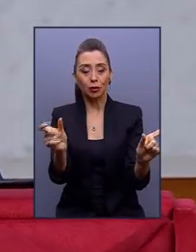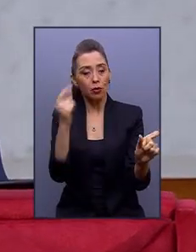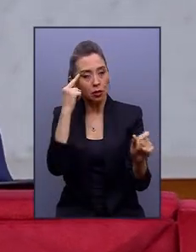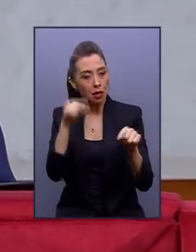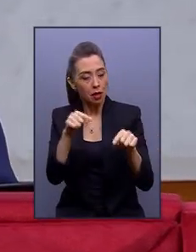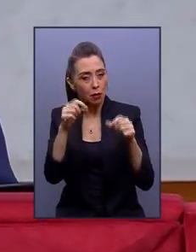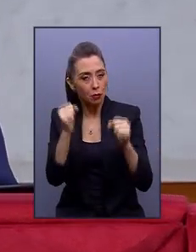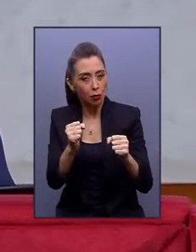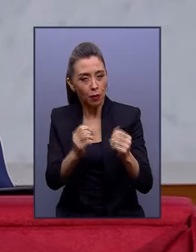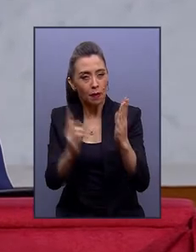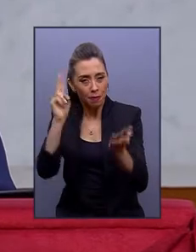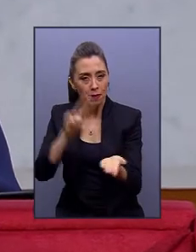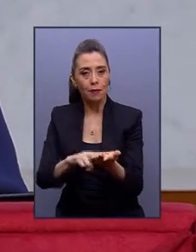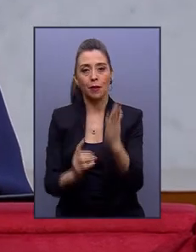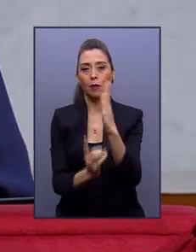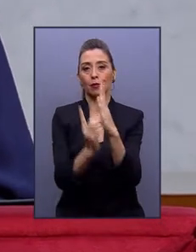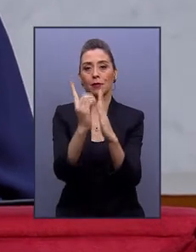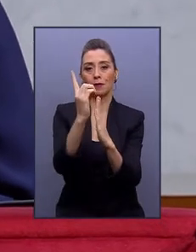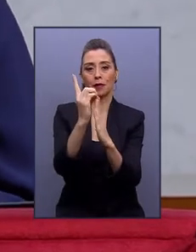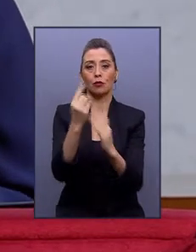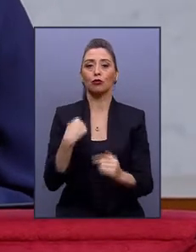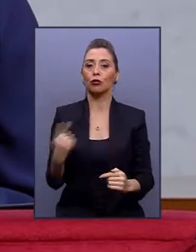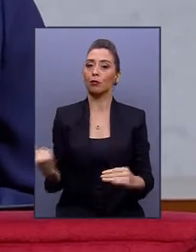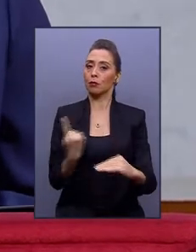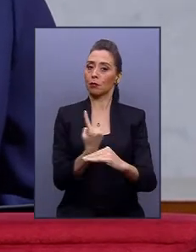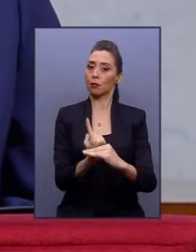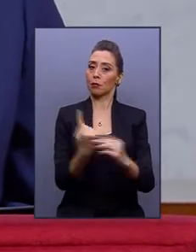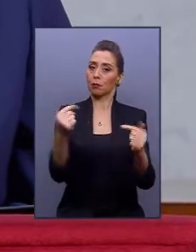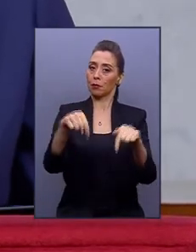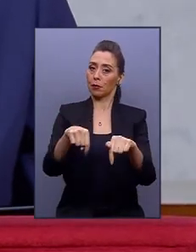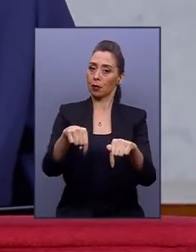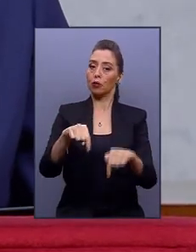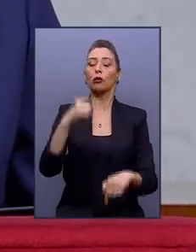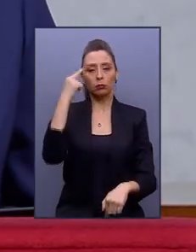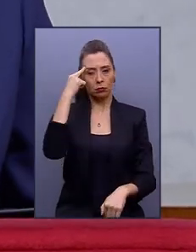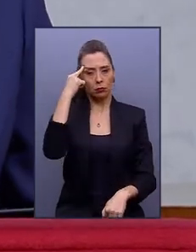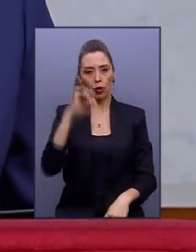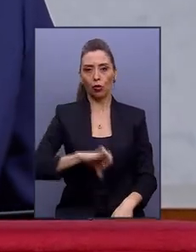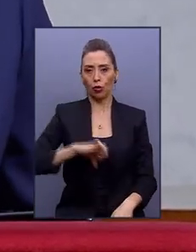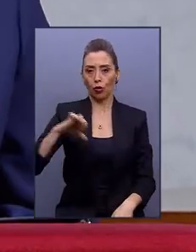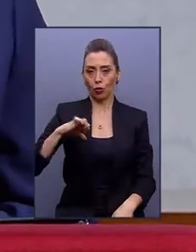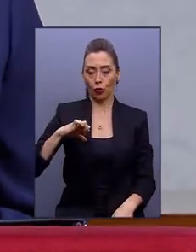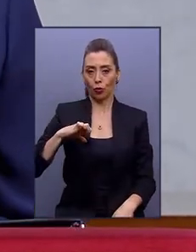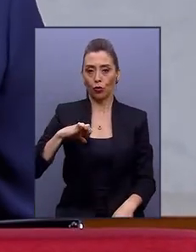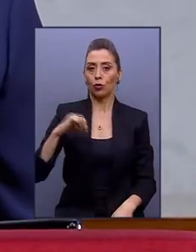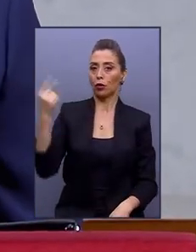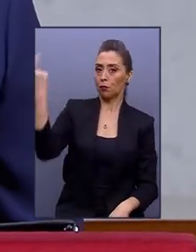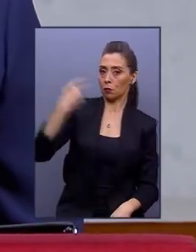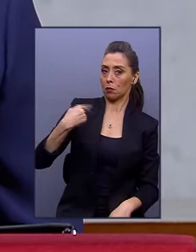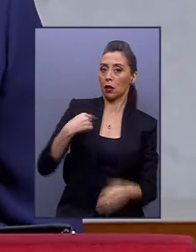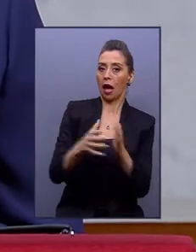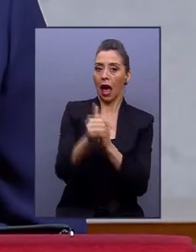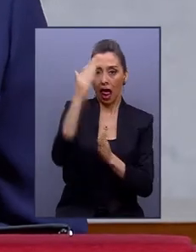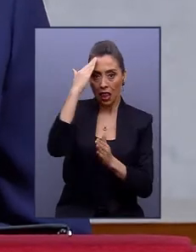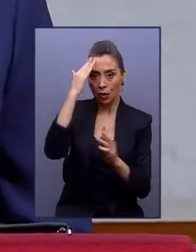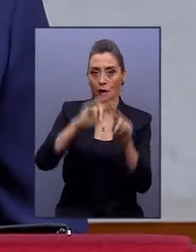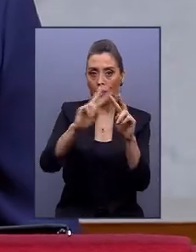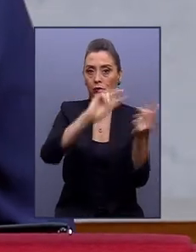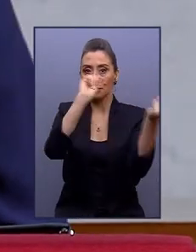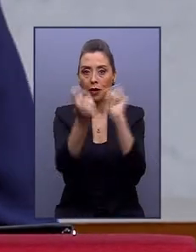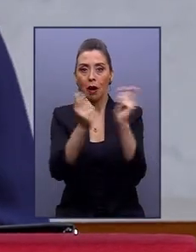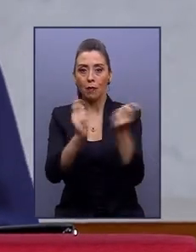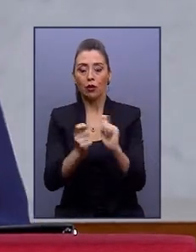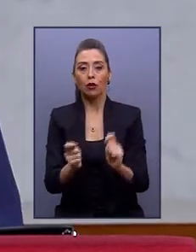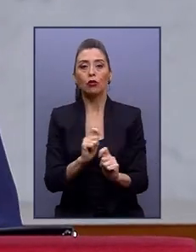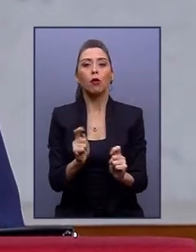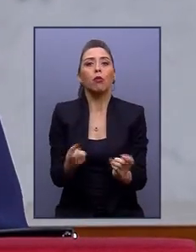un verdadero desarrollo. Estoy aquí con la convicción y el orgullo de quien ha recibido la misión de liderar transformaciones que no